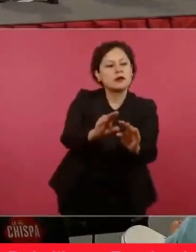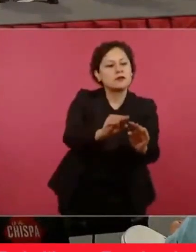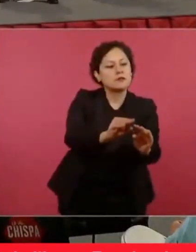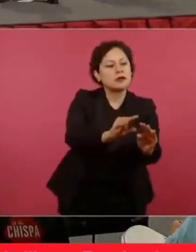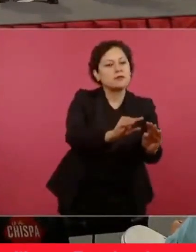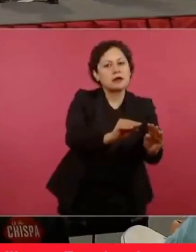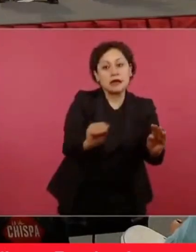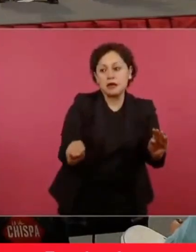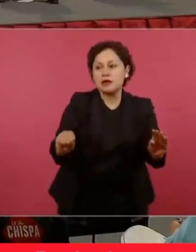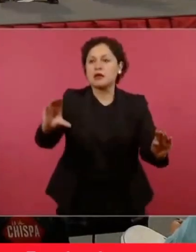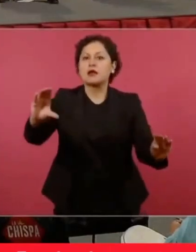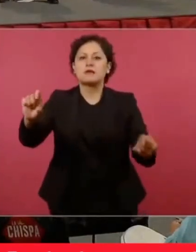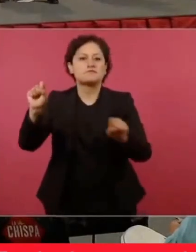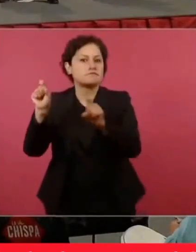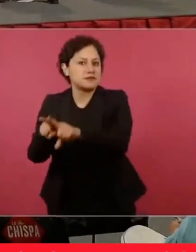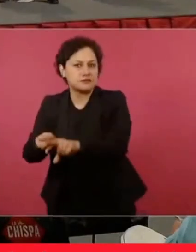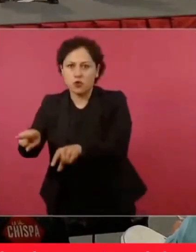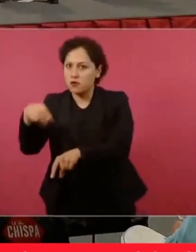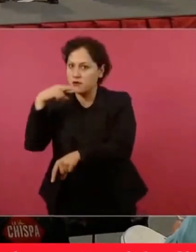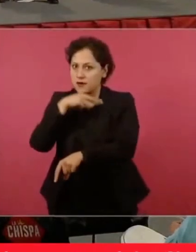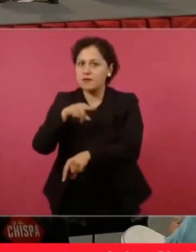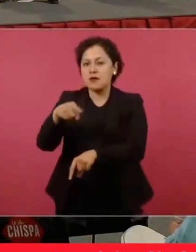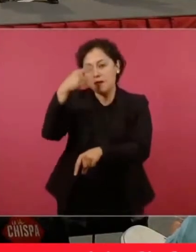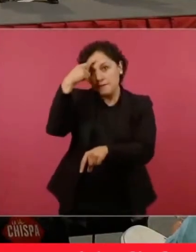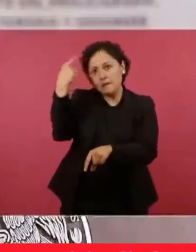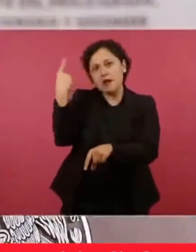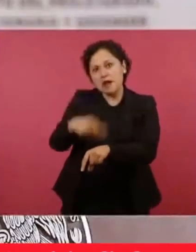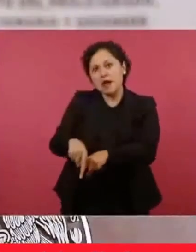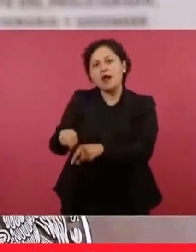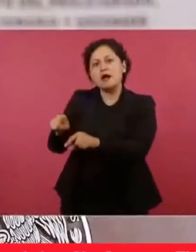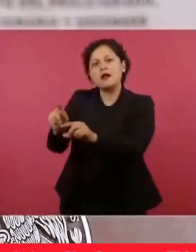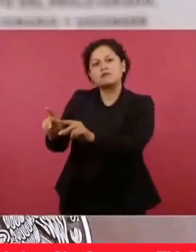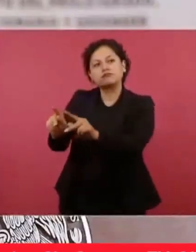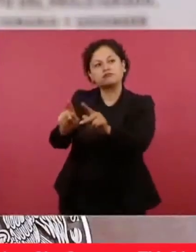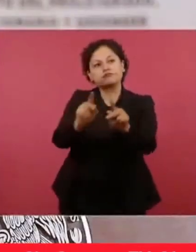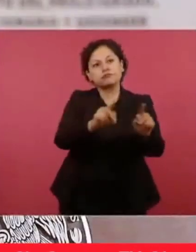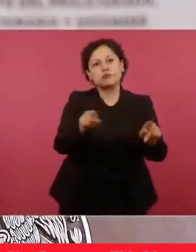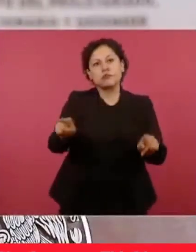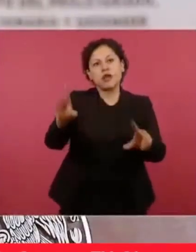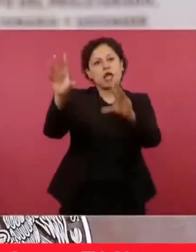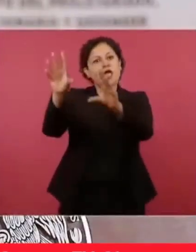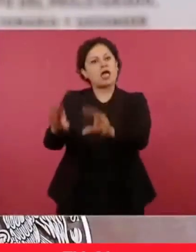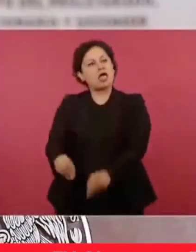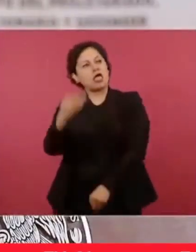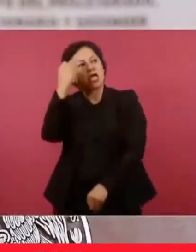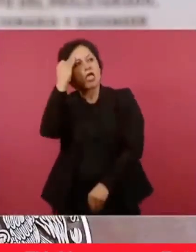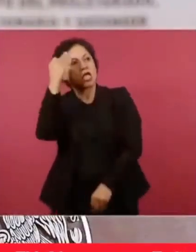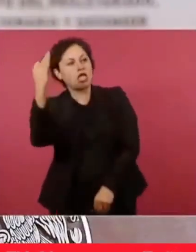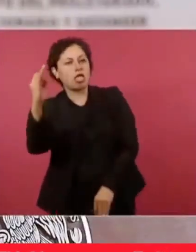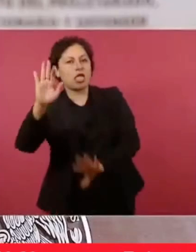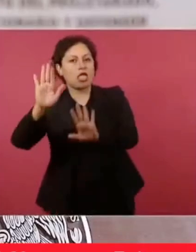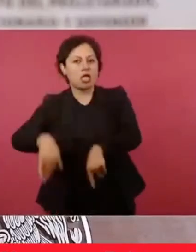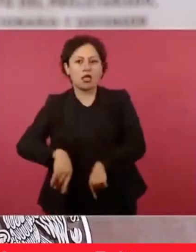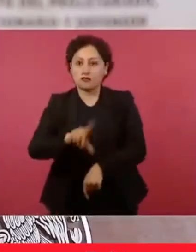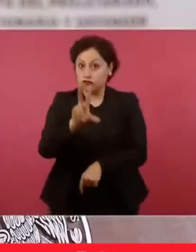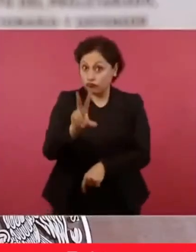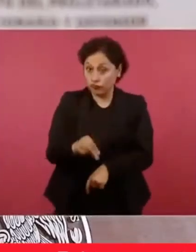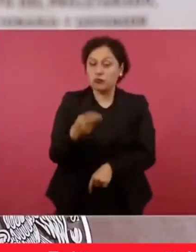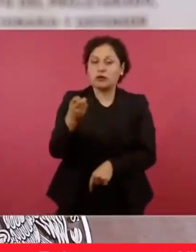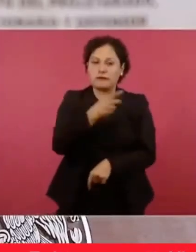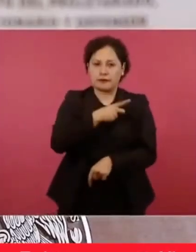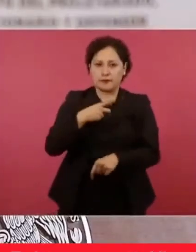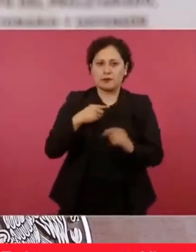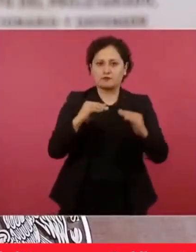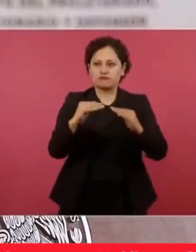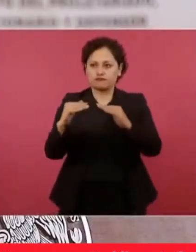con la finalidad de que no tengamos afectaciones por tiempos prolongados. En resumen, en las afectaciones que se tuvieron en